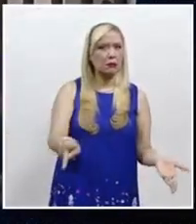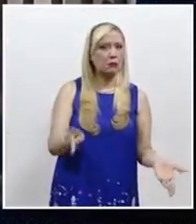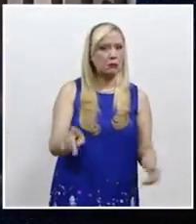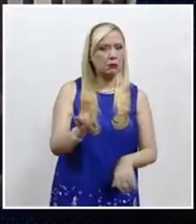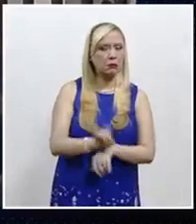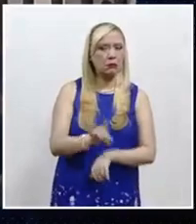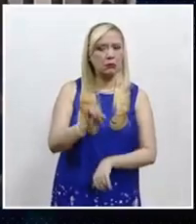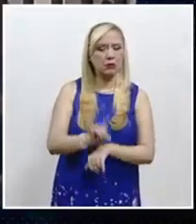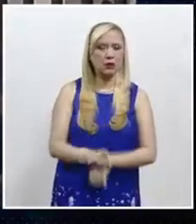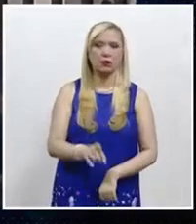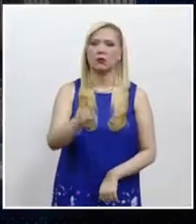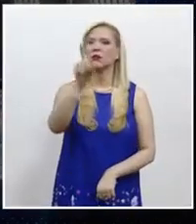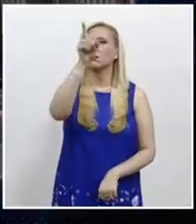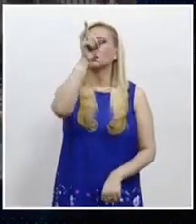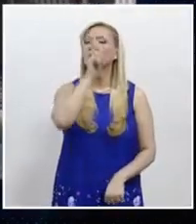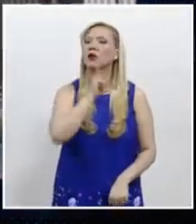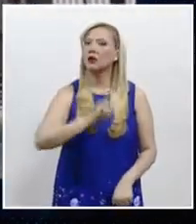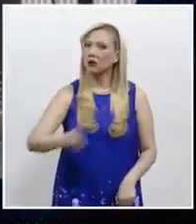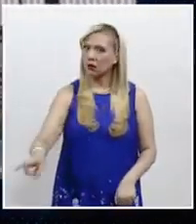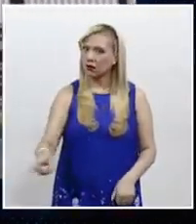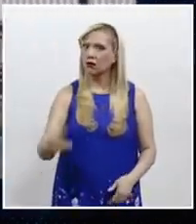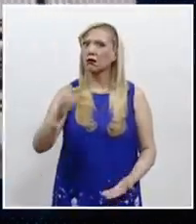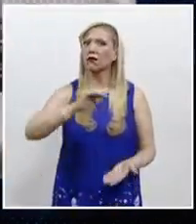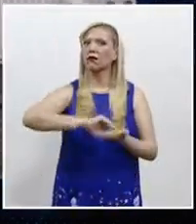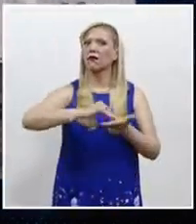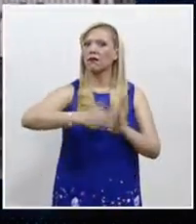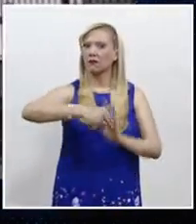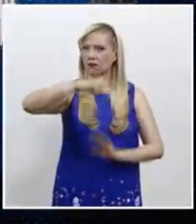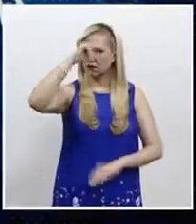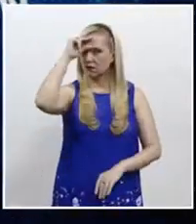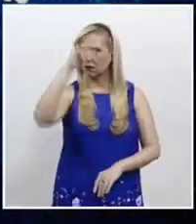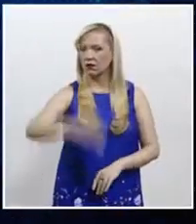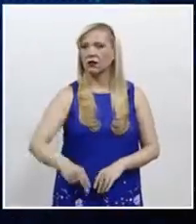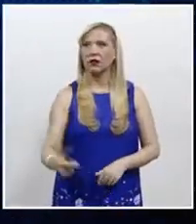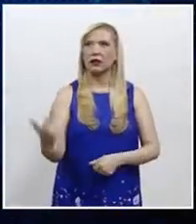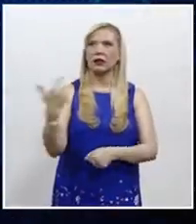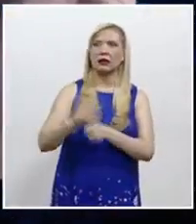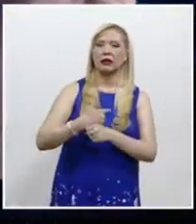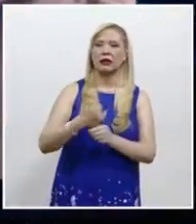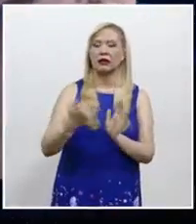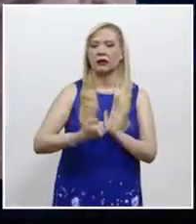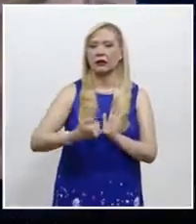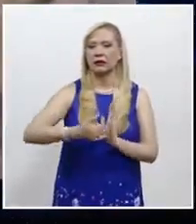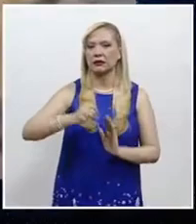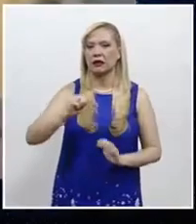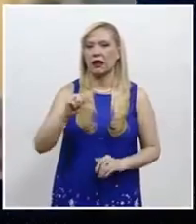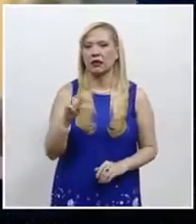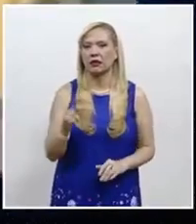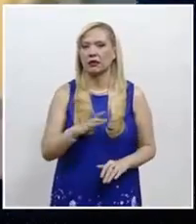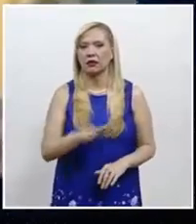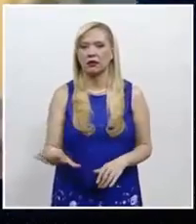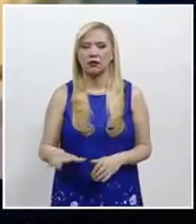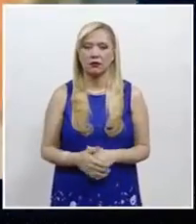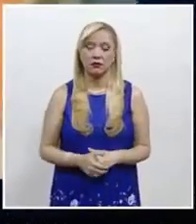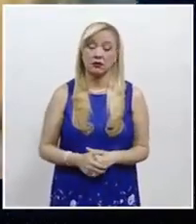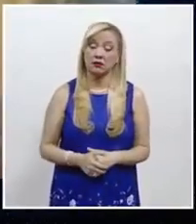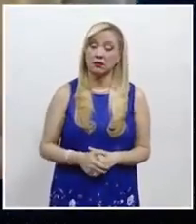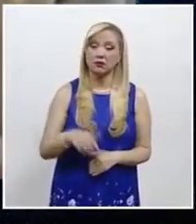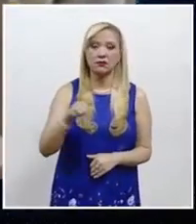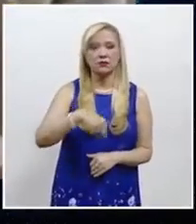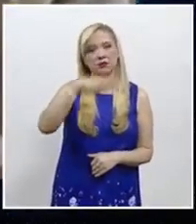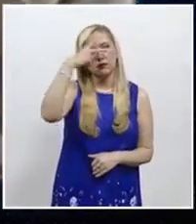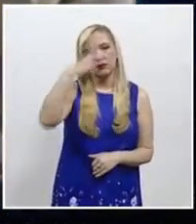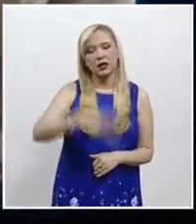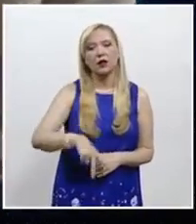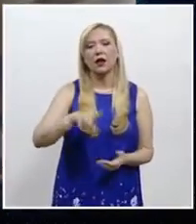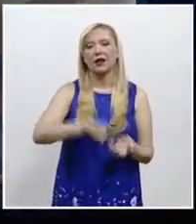pagos por concepto de jubilaciones, pensiones u otras formas de retiro. De acuerdo con una encuesta en México, 6 de cada